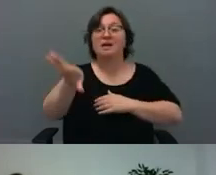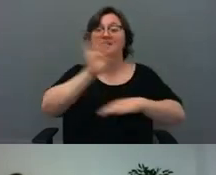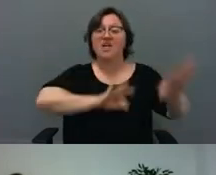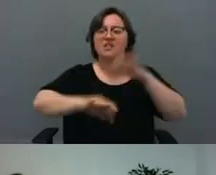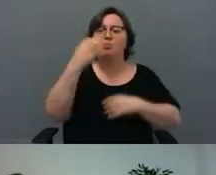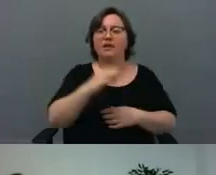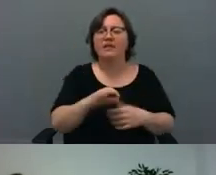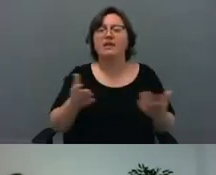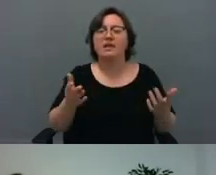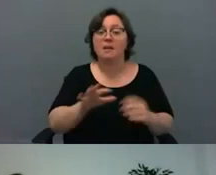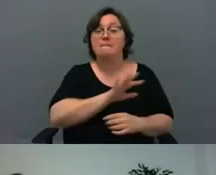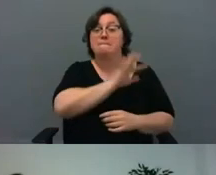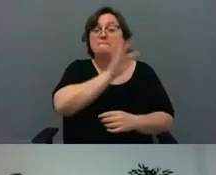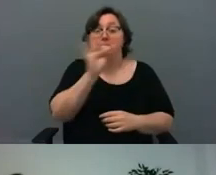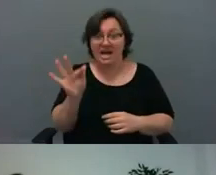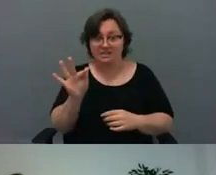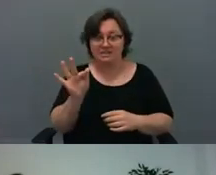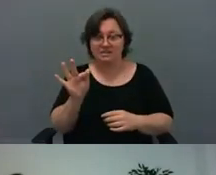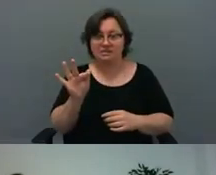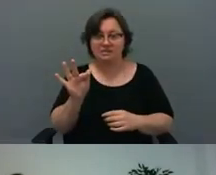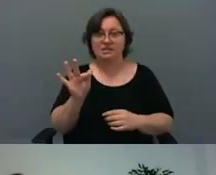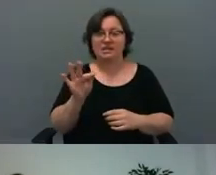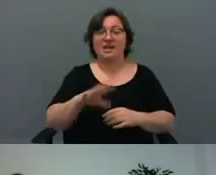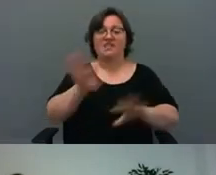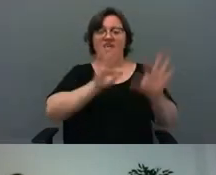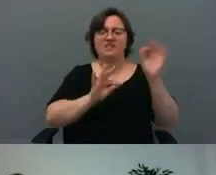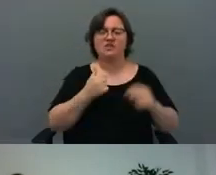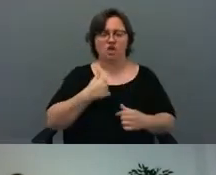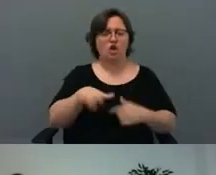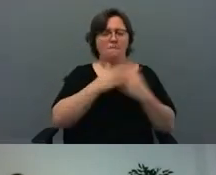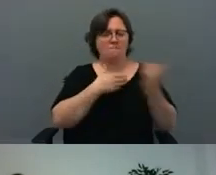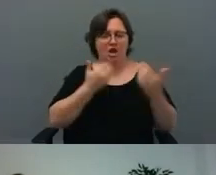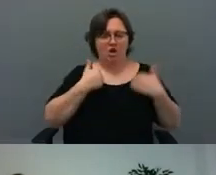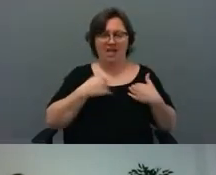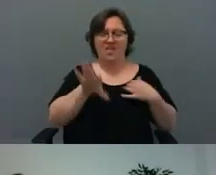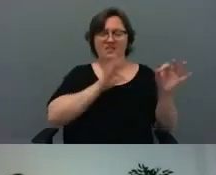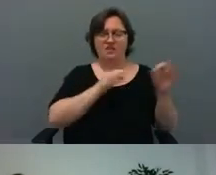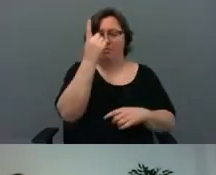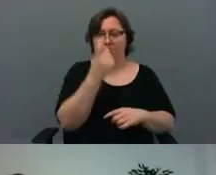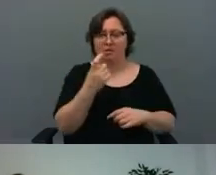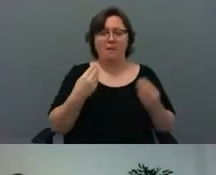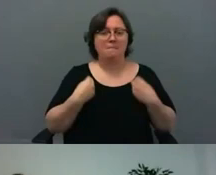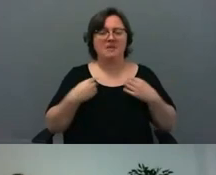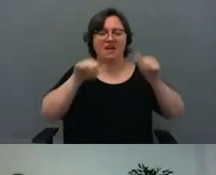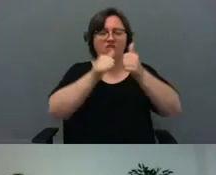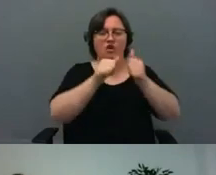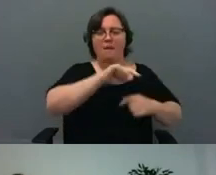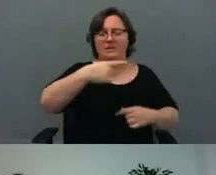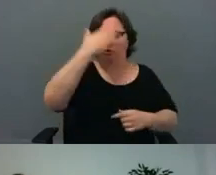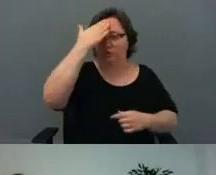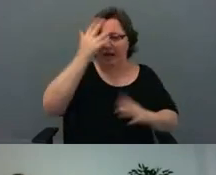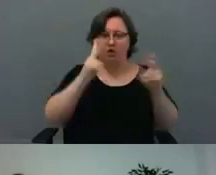luego tenemos dentro la decisión y una vez que tenemos dentro la decisión, viva donde yo viva, ahí tenemos